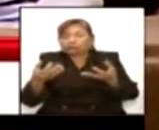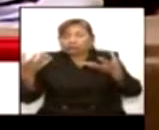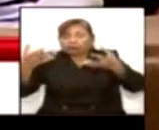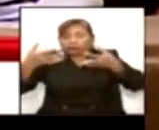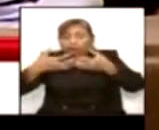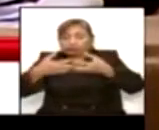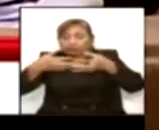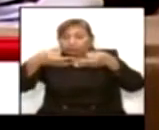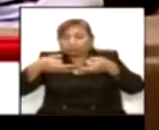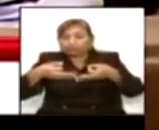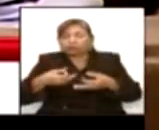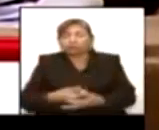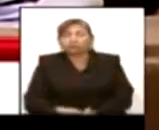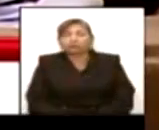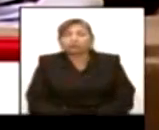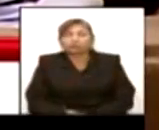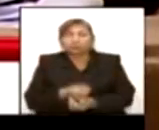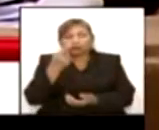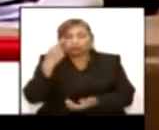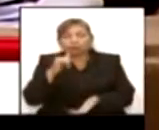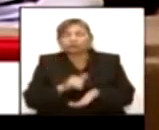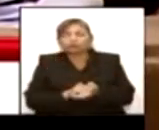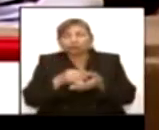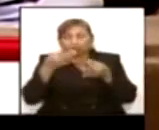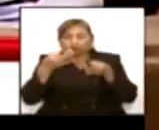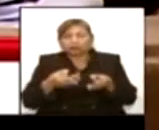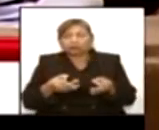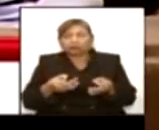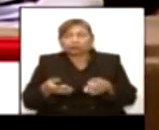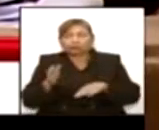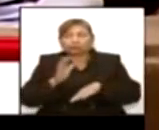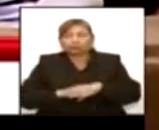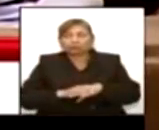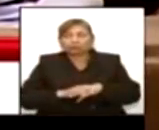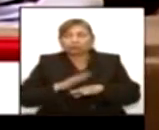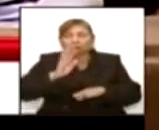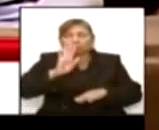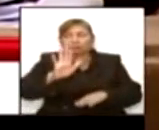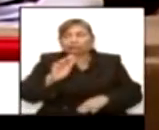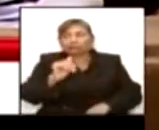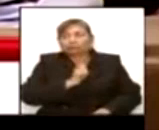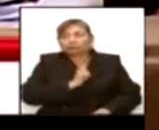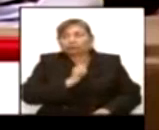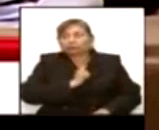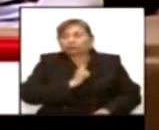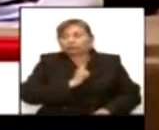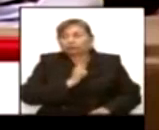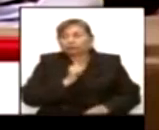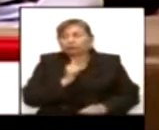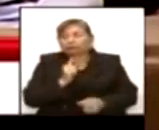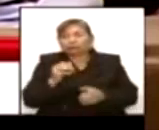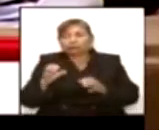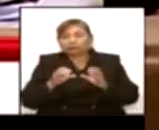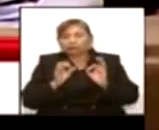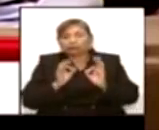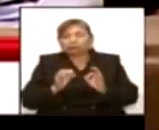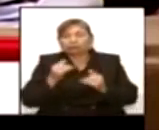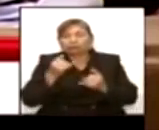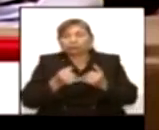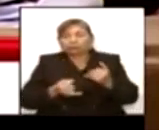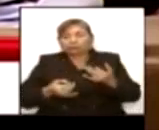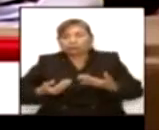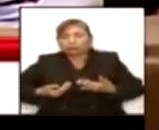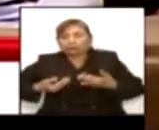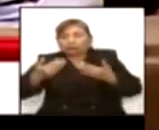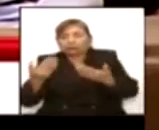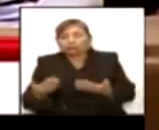componente fundamental para poder decidir sobre su propio tratamiento y finalmente